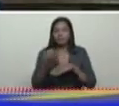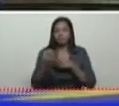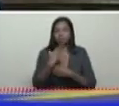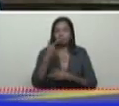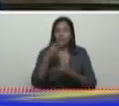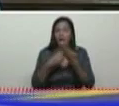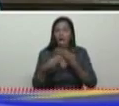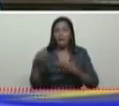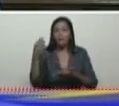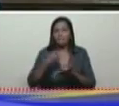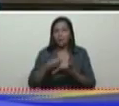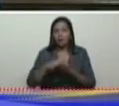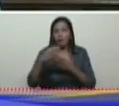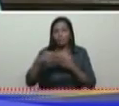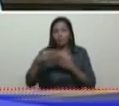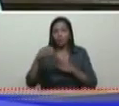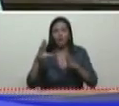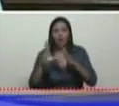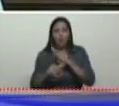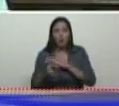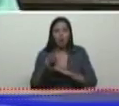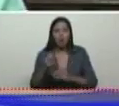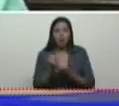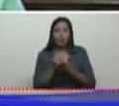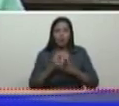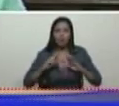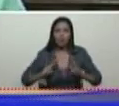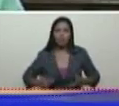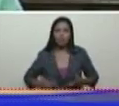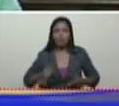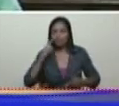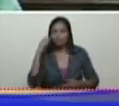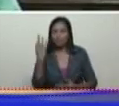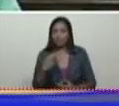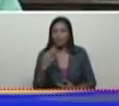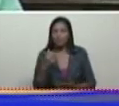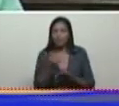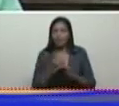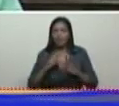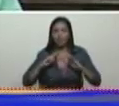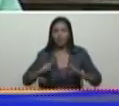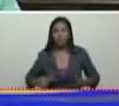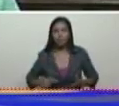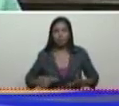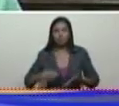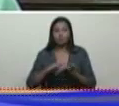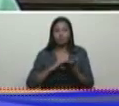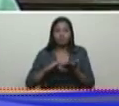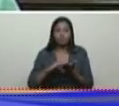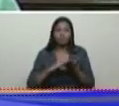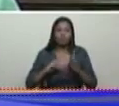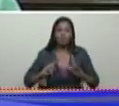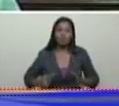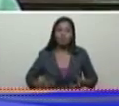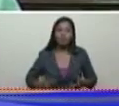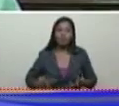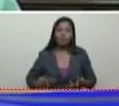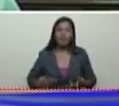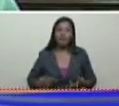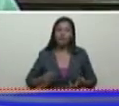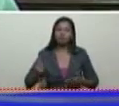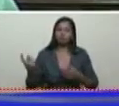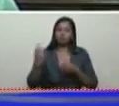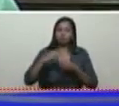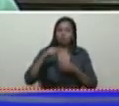humanitaria y se roban la plata a nombre de la ayuda humanitaria. La verdadera ayuda humanitaria, la verdadera solidaridad humanitaria está